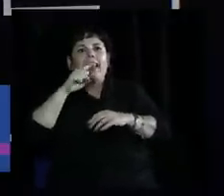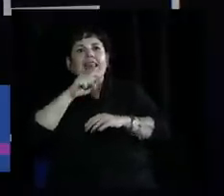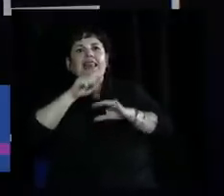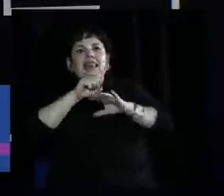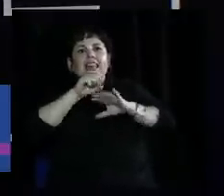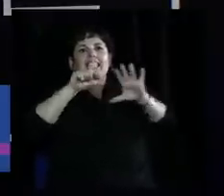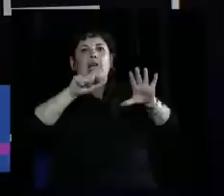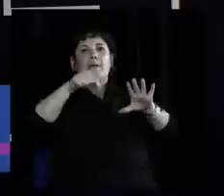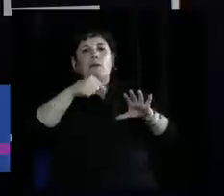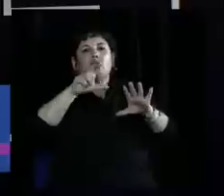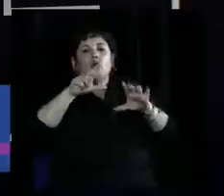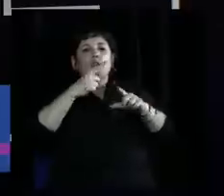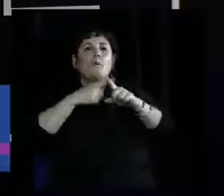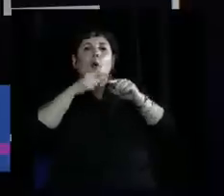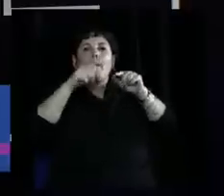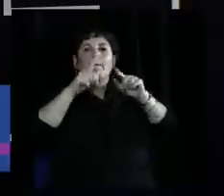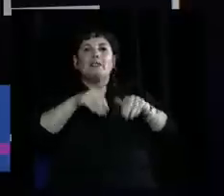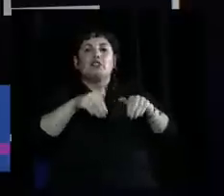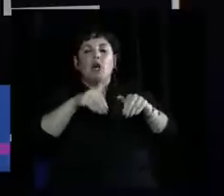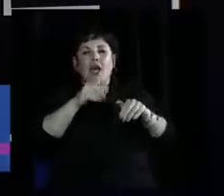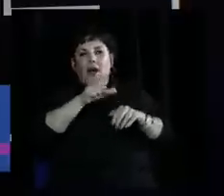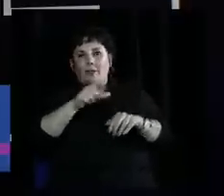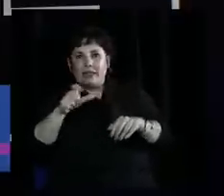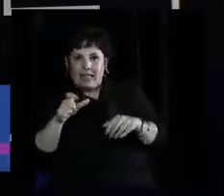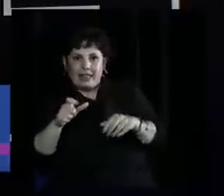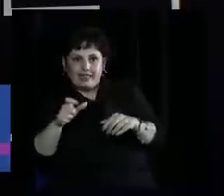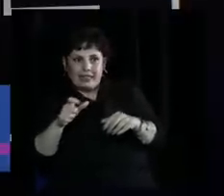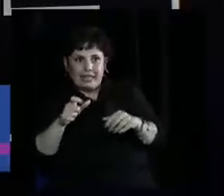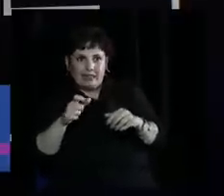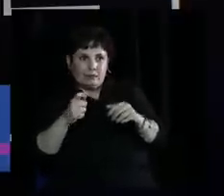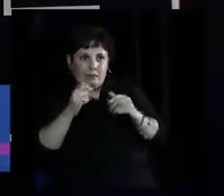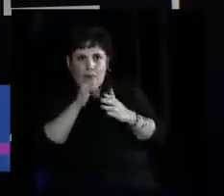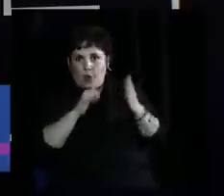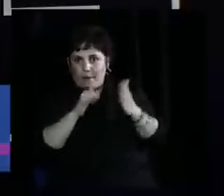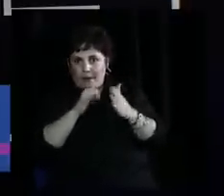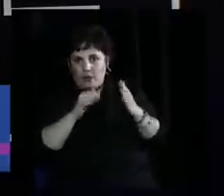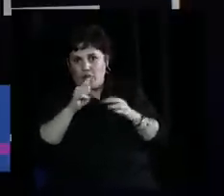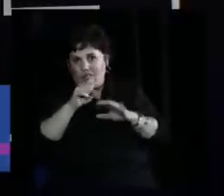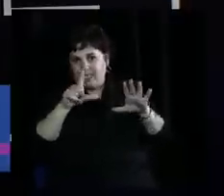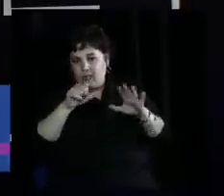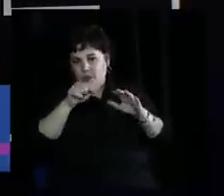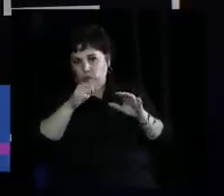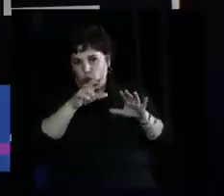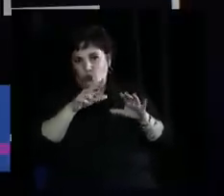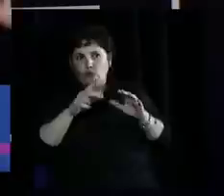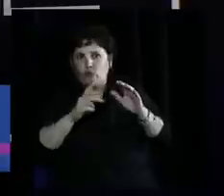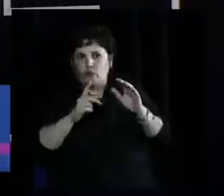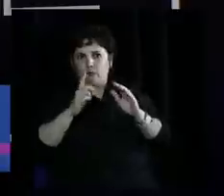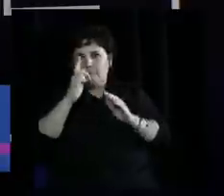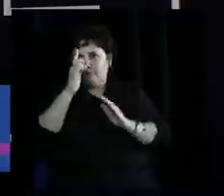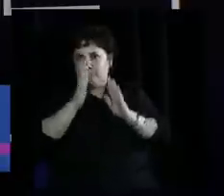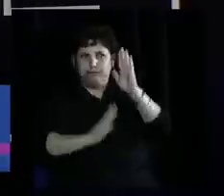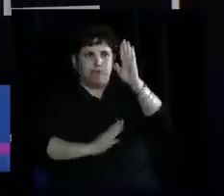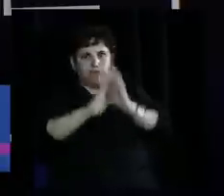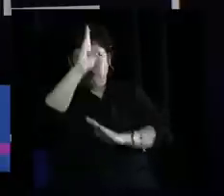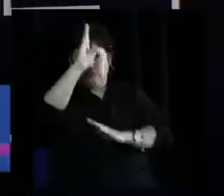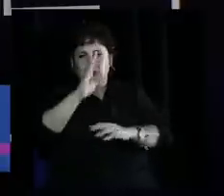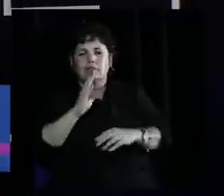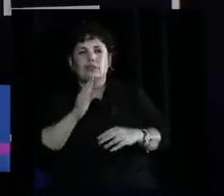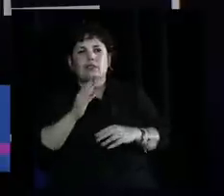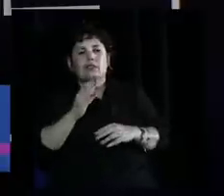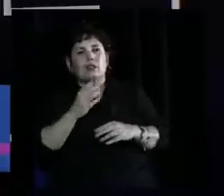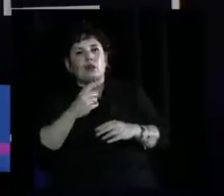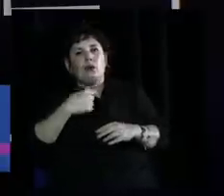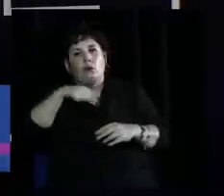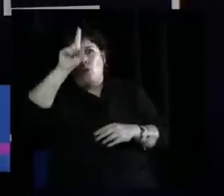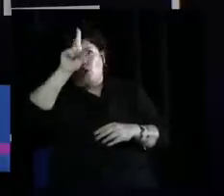17.8 muertes por millón de habitantes como promedio en la semana, superó a todos los países y se transformó el país